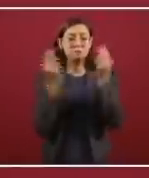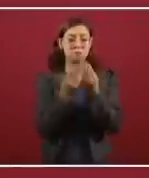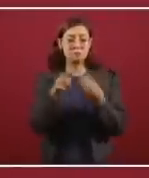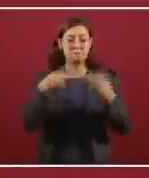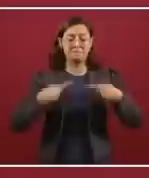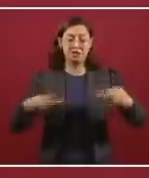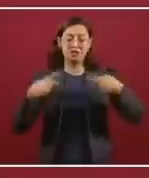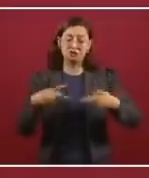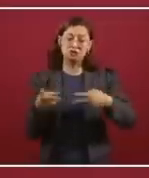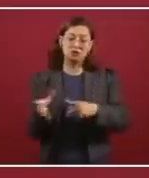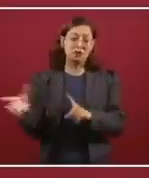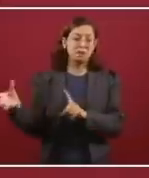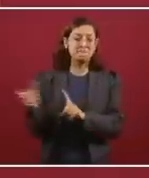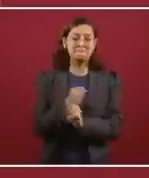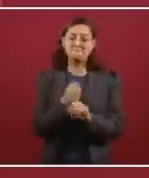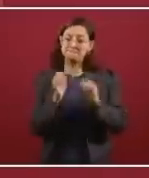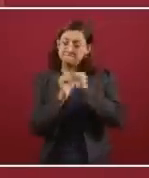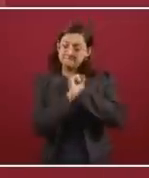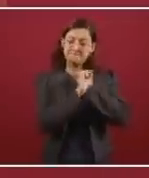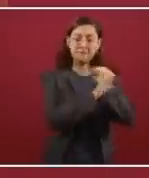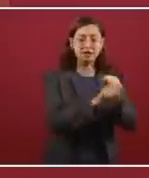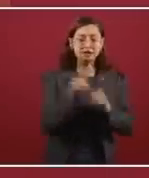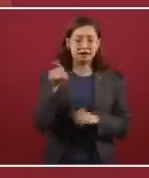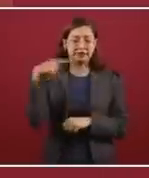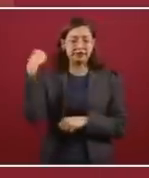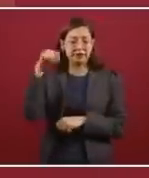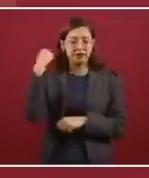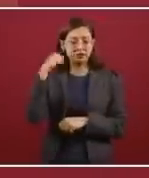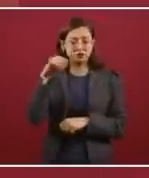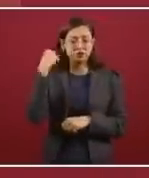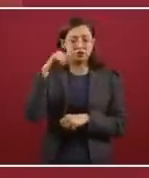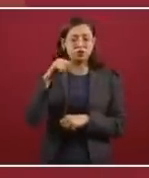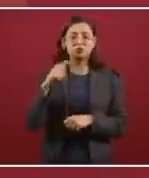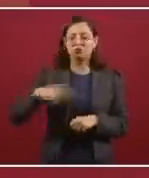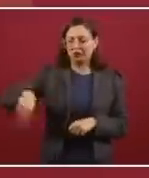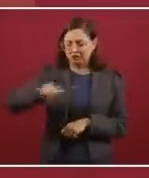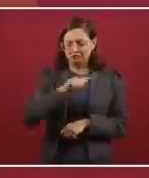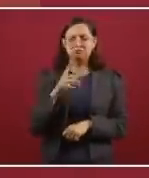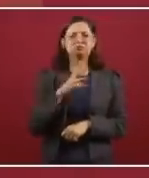traficantes de personas de Tabasco que operaba